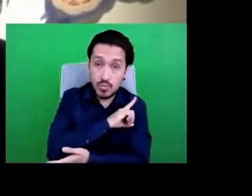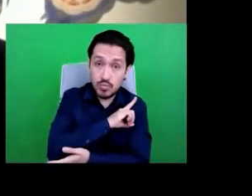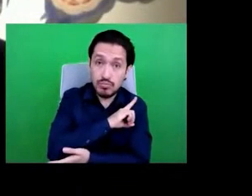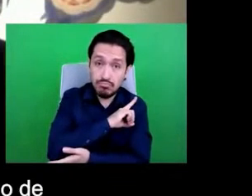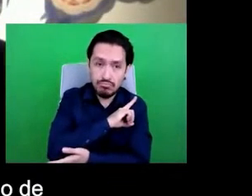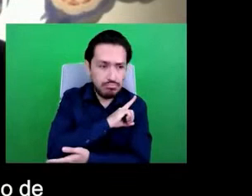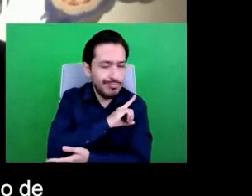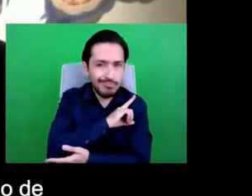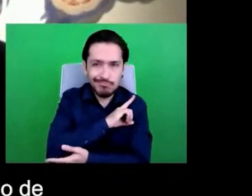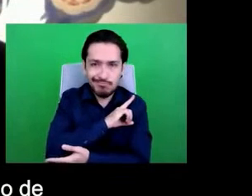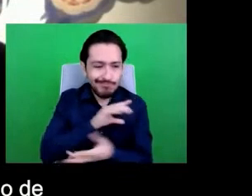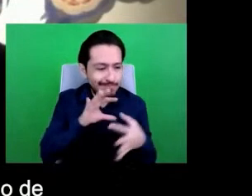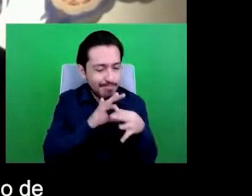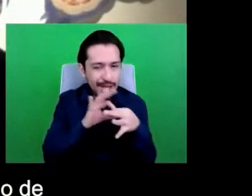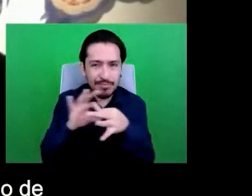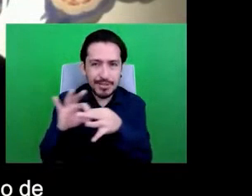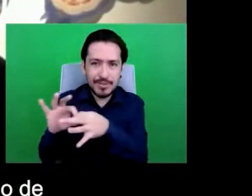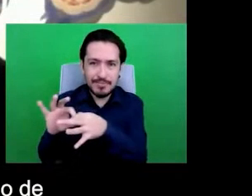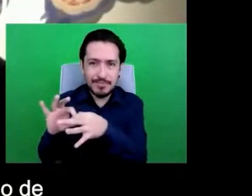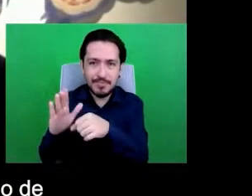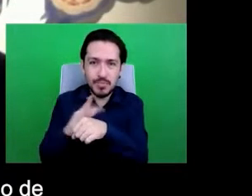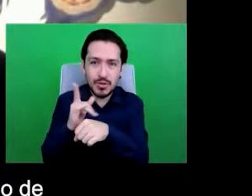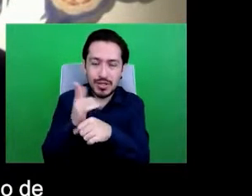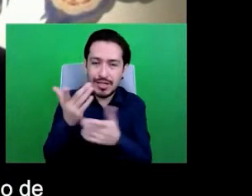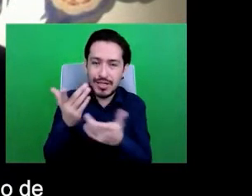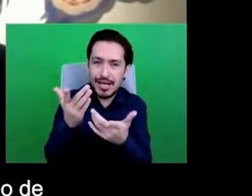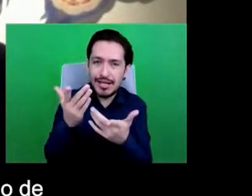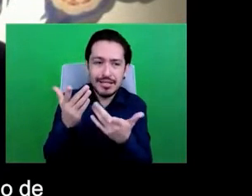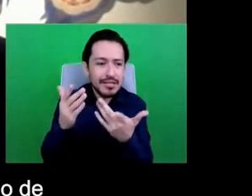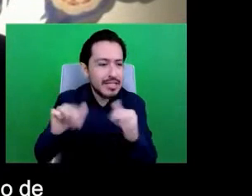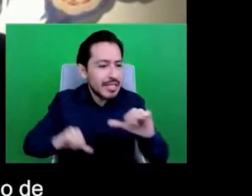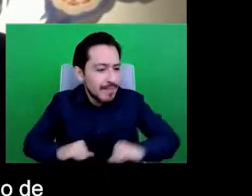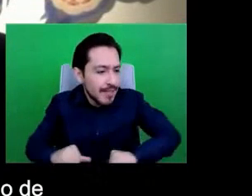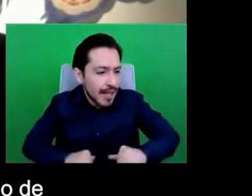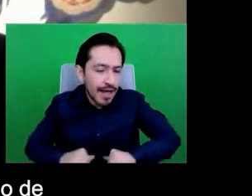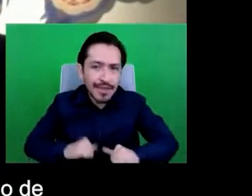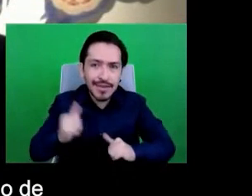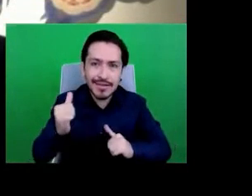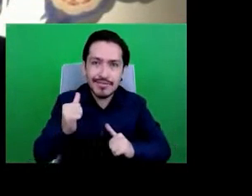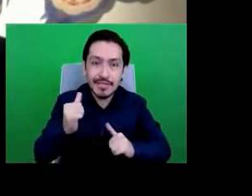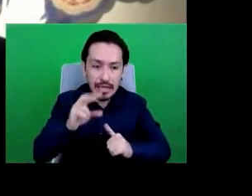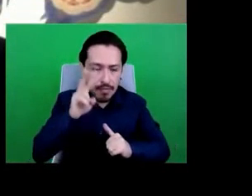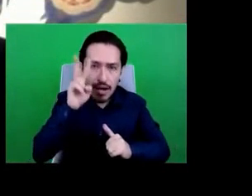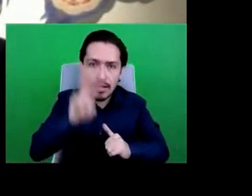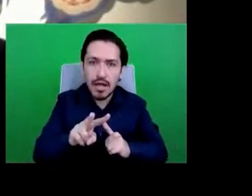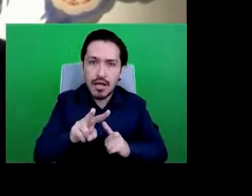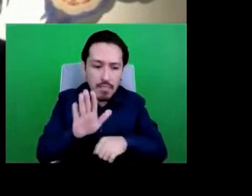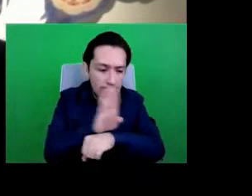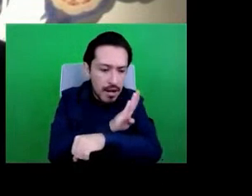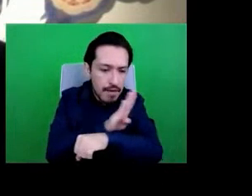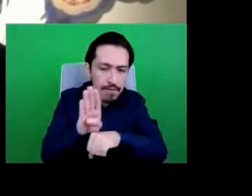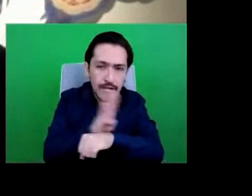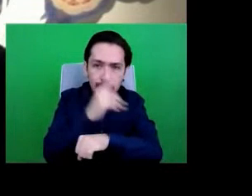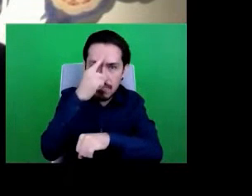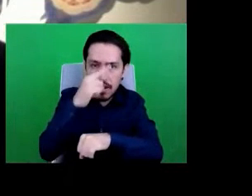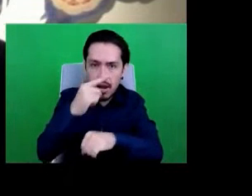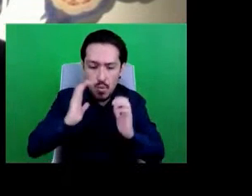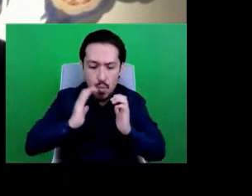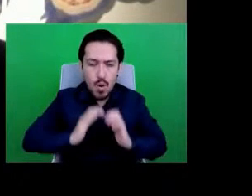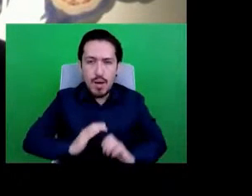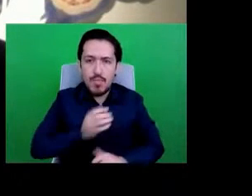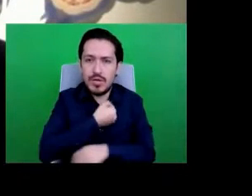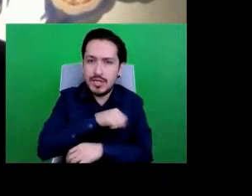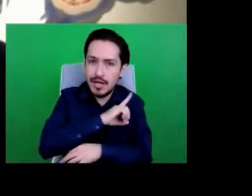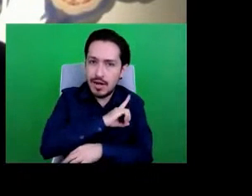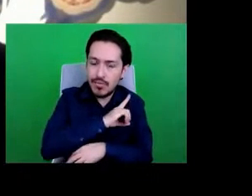la cultura y la creatividad tiene un gran impacto en la salud y en el sentido de bienestar de las personas. Es de